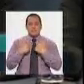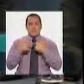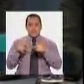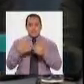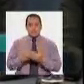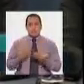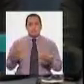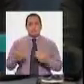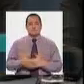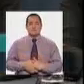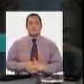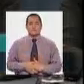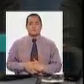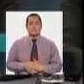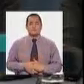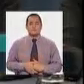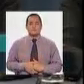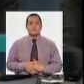ese caso.